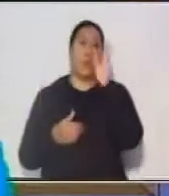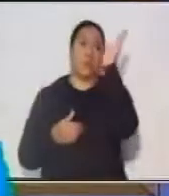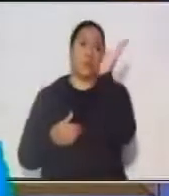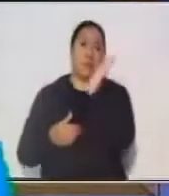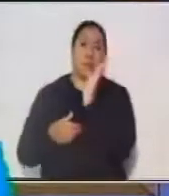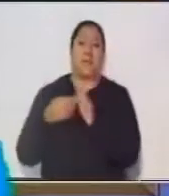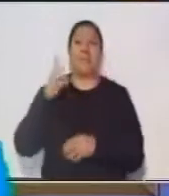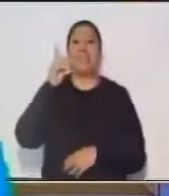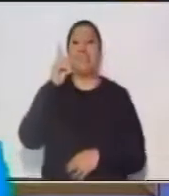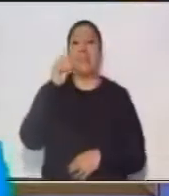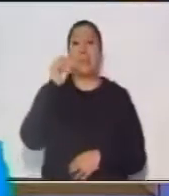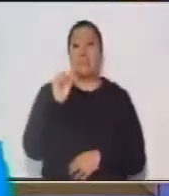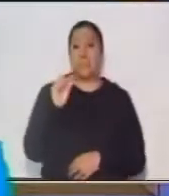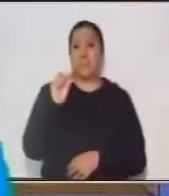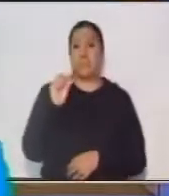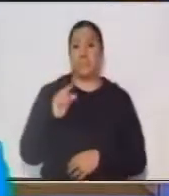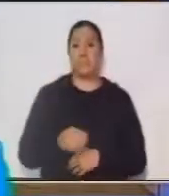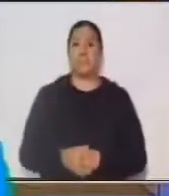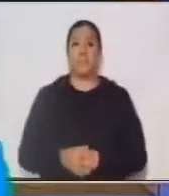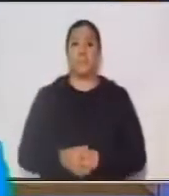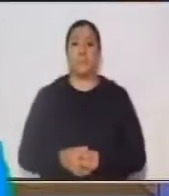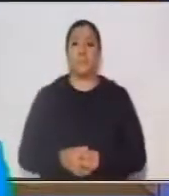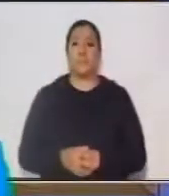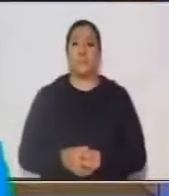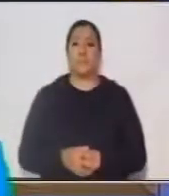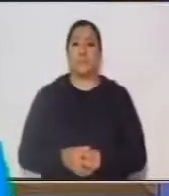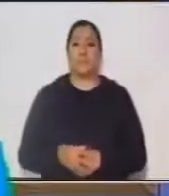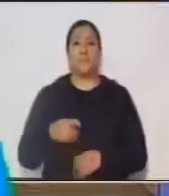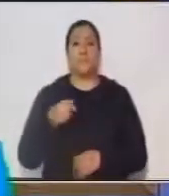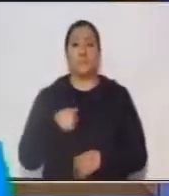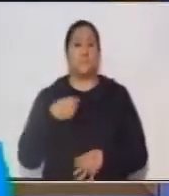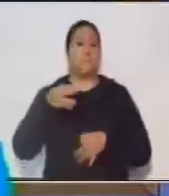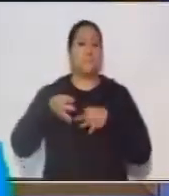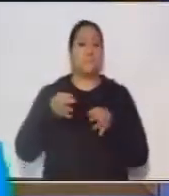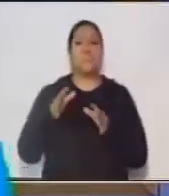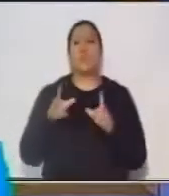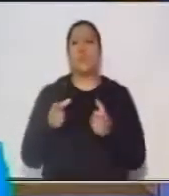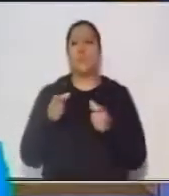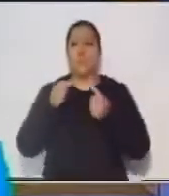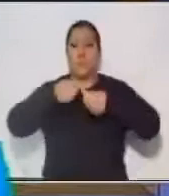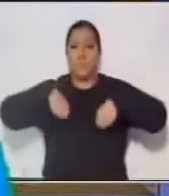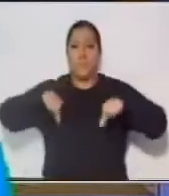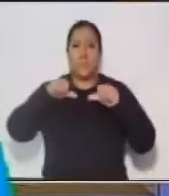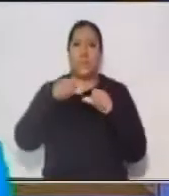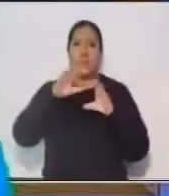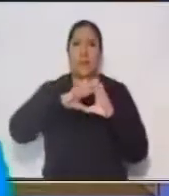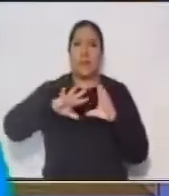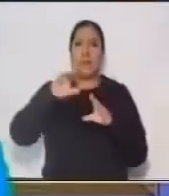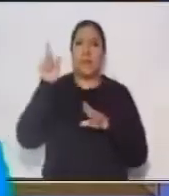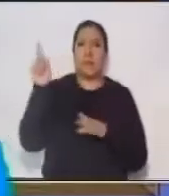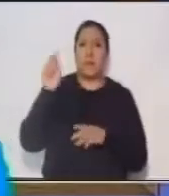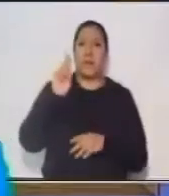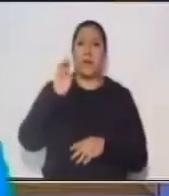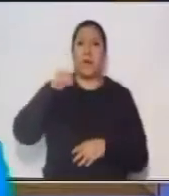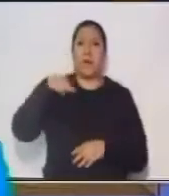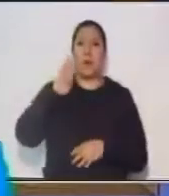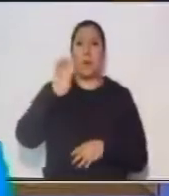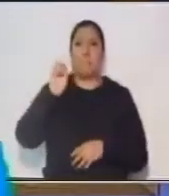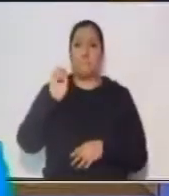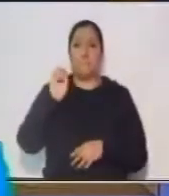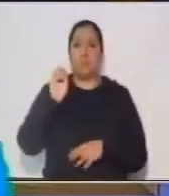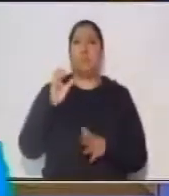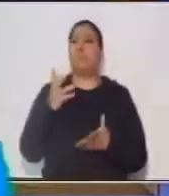minúscula. Entonces voy a decir que el área de este rombo es 1/2